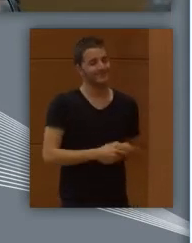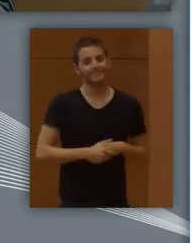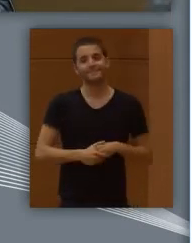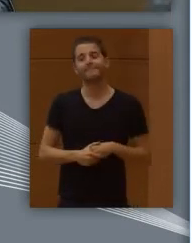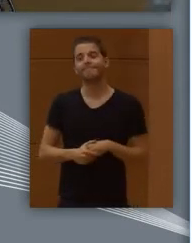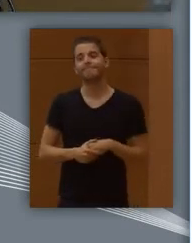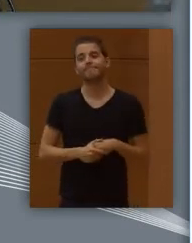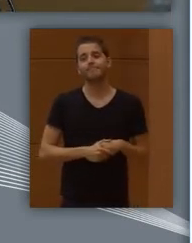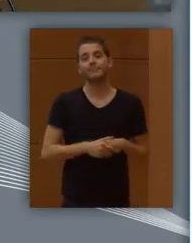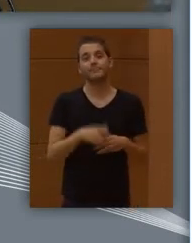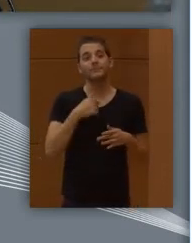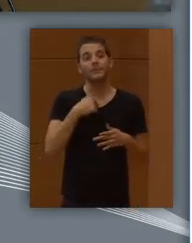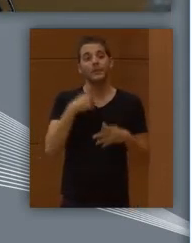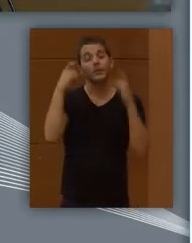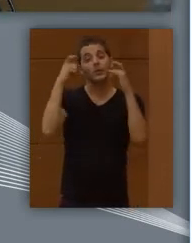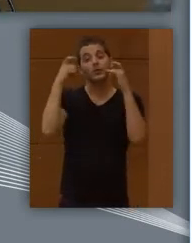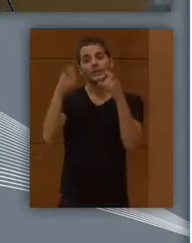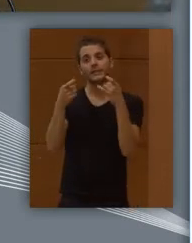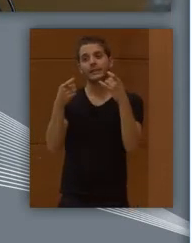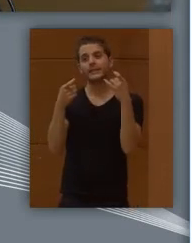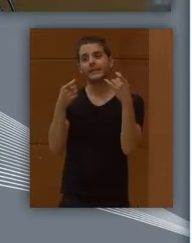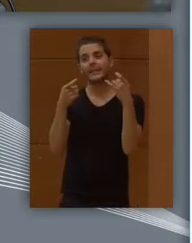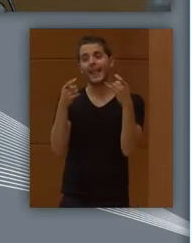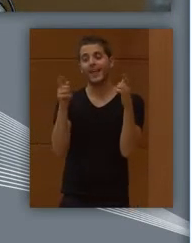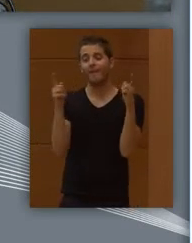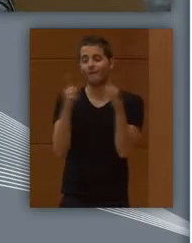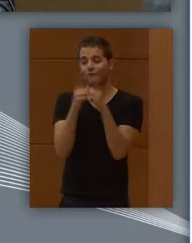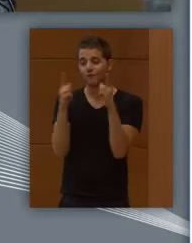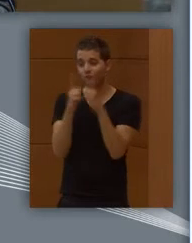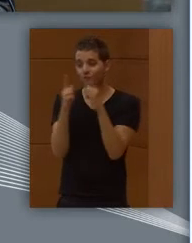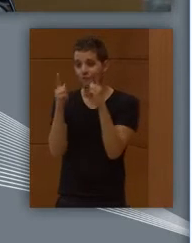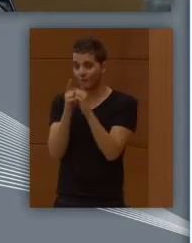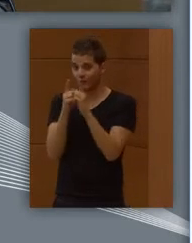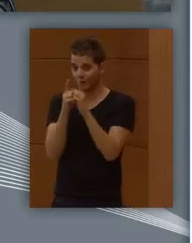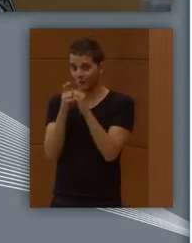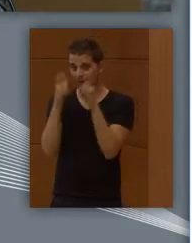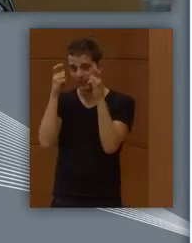Bien, intentaré ser lo más breve posible,